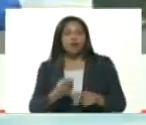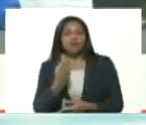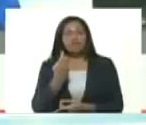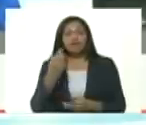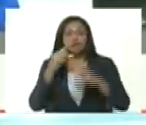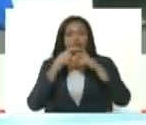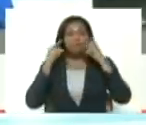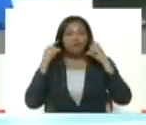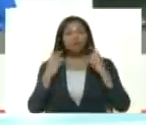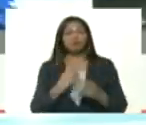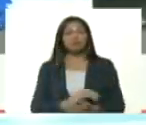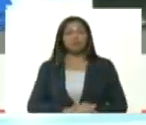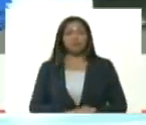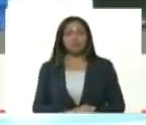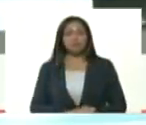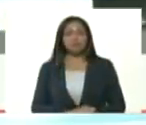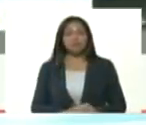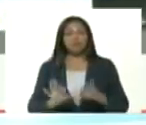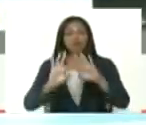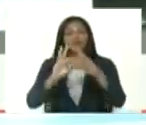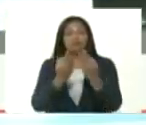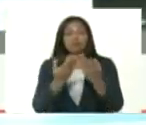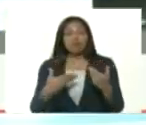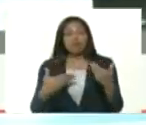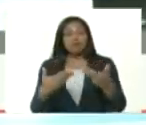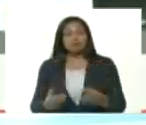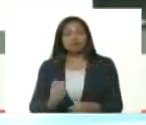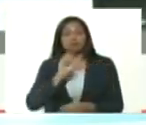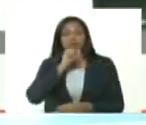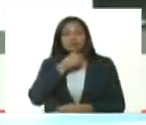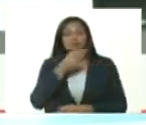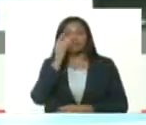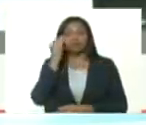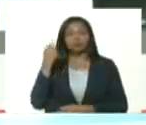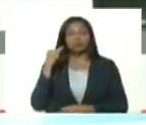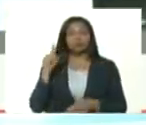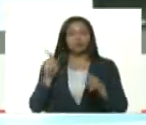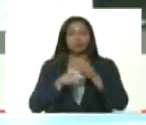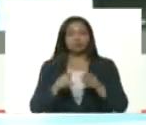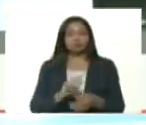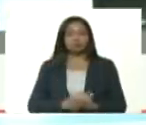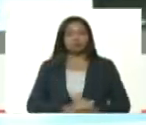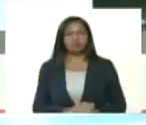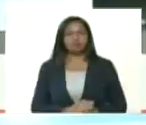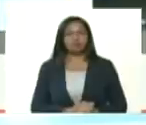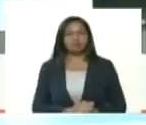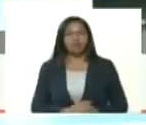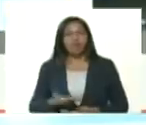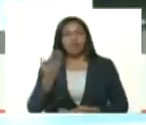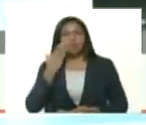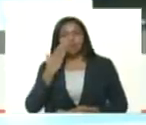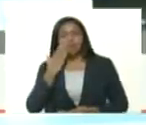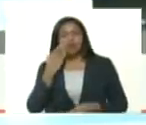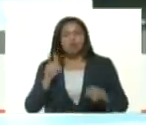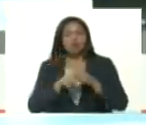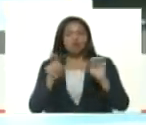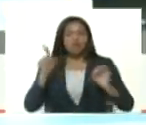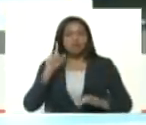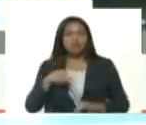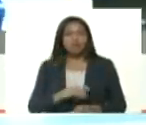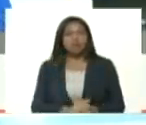Tapaboca, tapaboca, la familia, la abuela, la abuelita, la madre, se pusieron a hacer